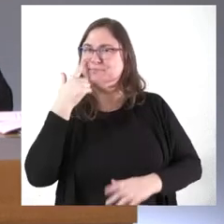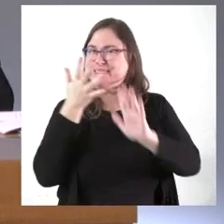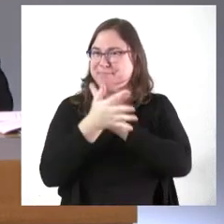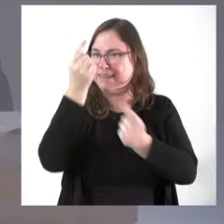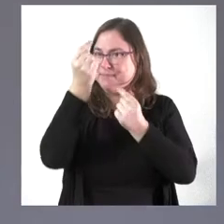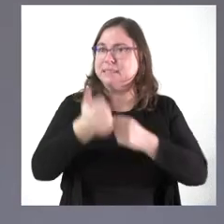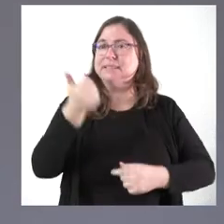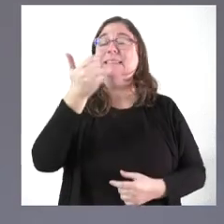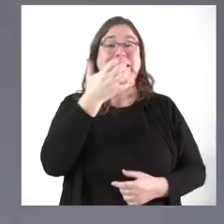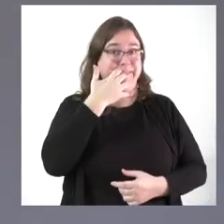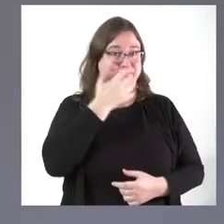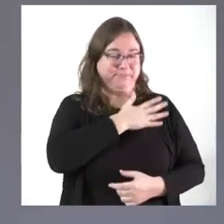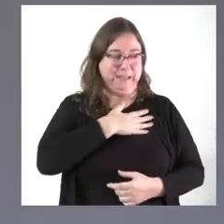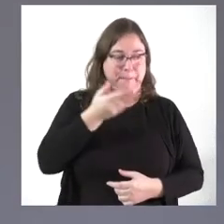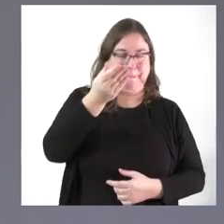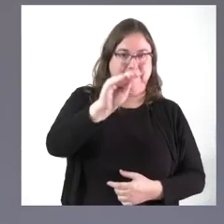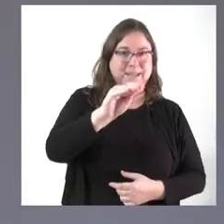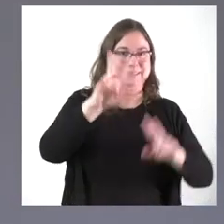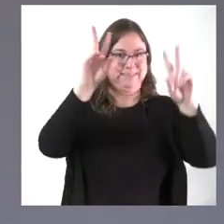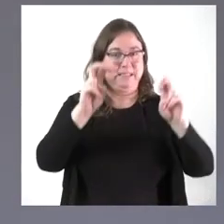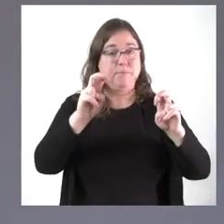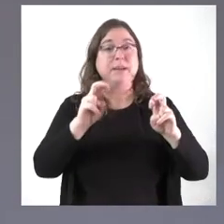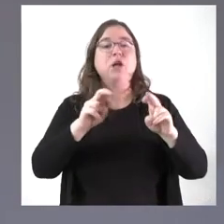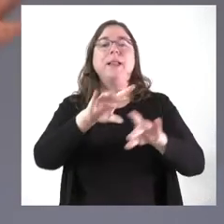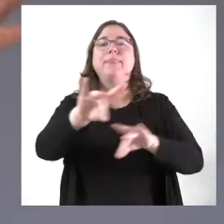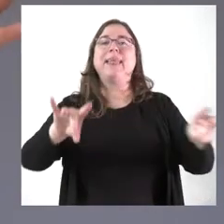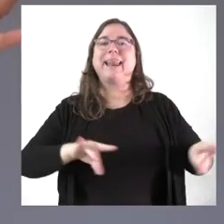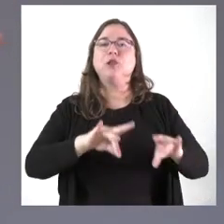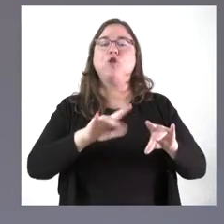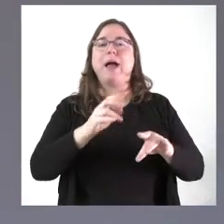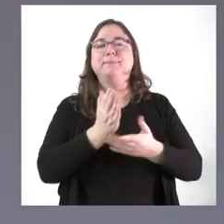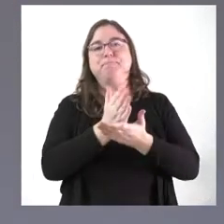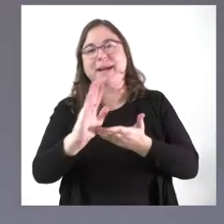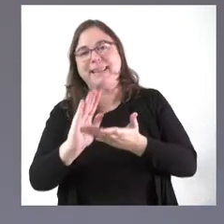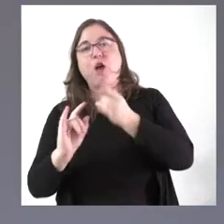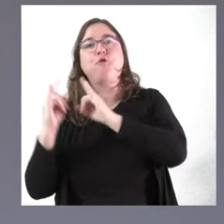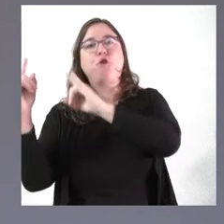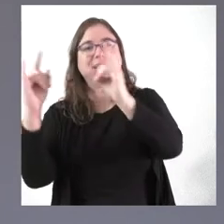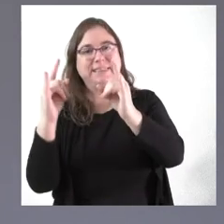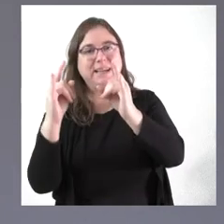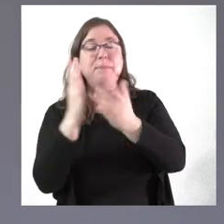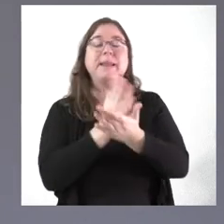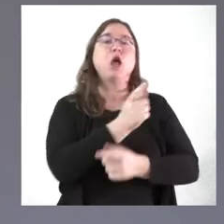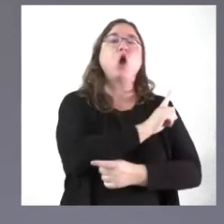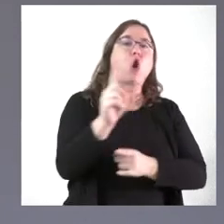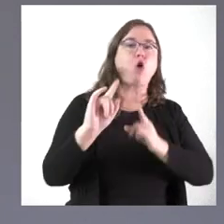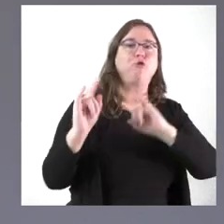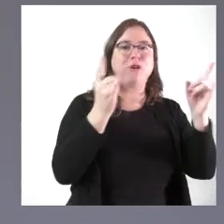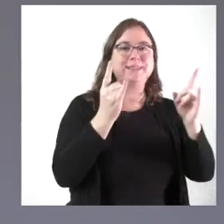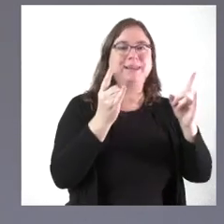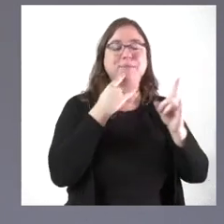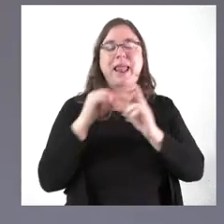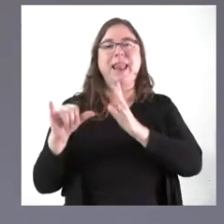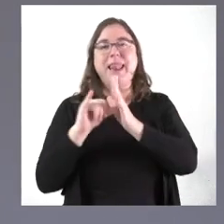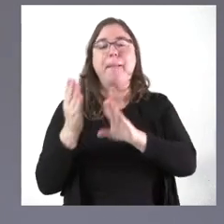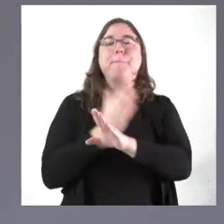corresponde por enmarcar la cuestión podemos dividir el territorio en una parte forestal una parte que no es forestal pero que es previa a